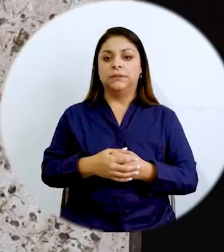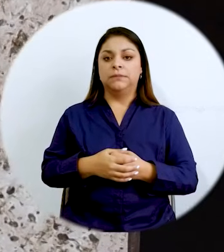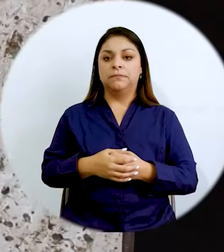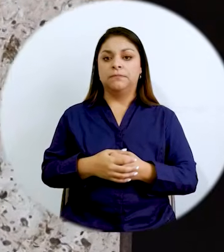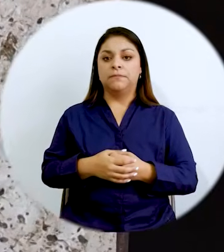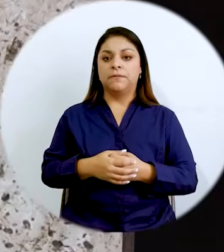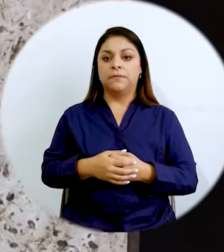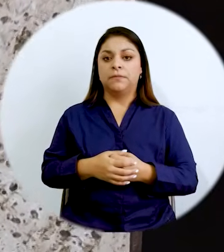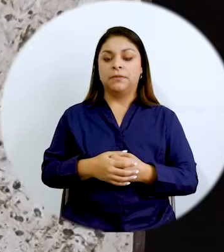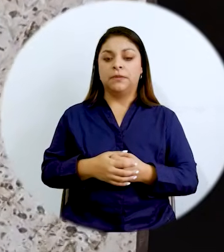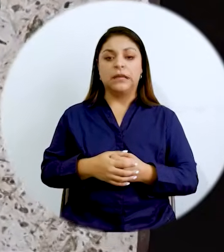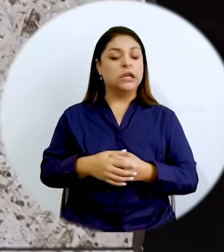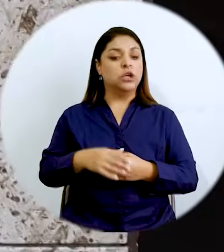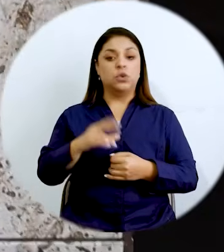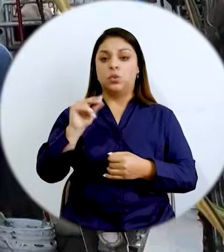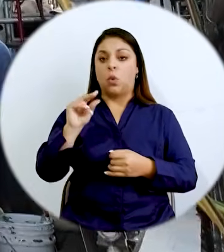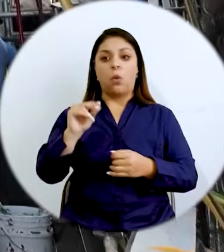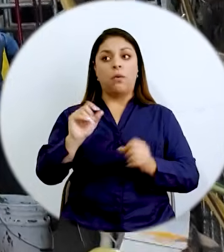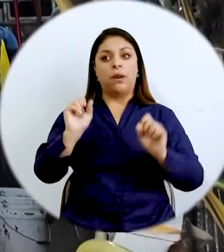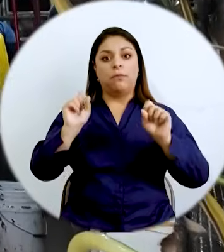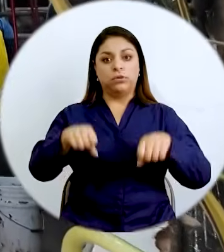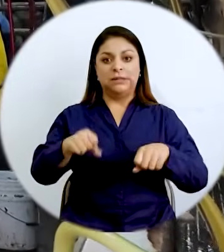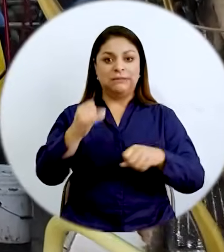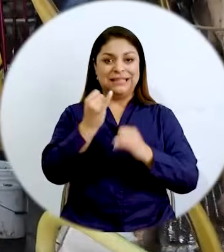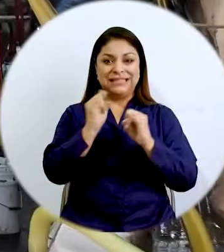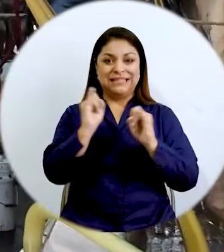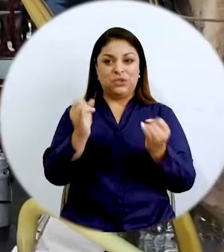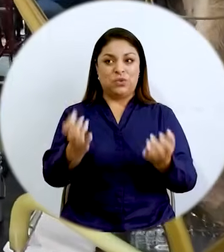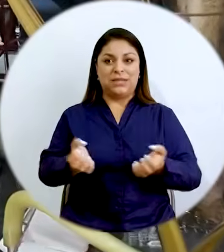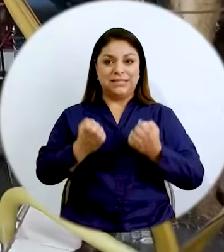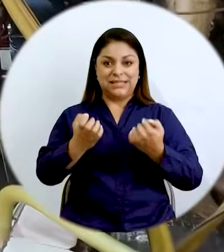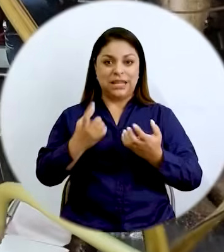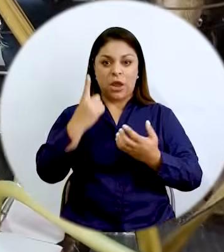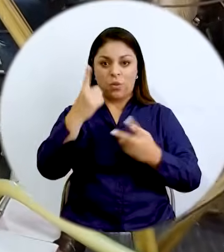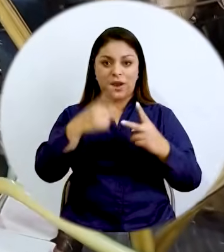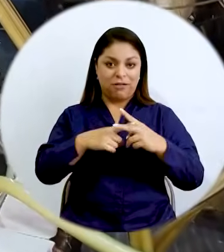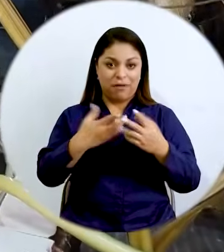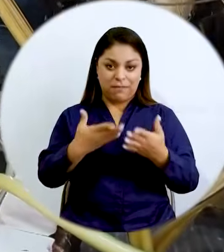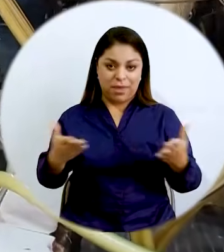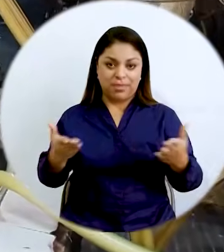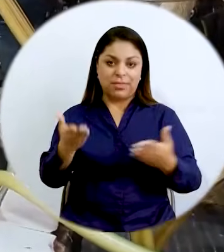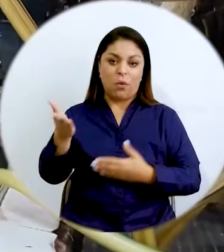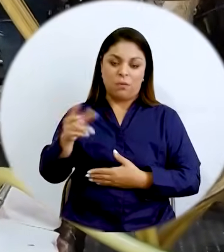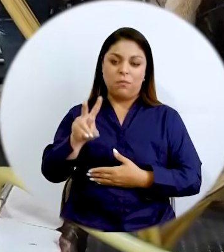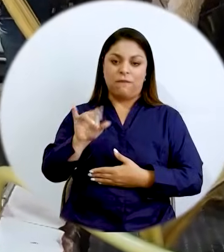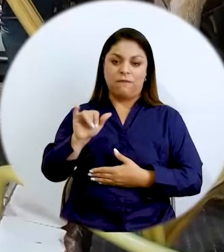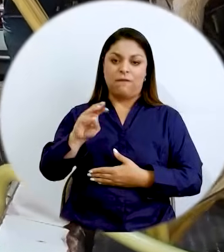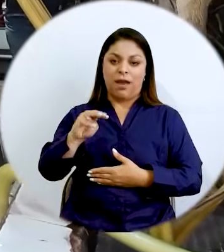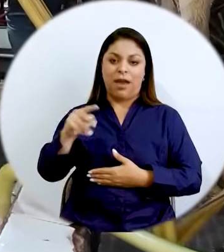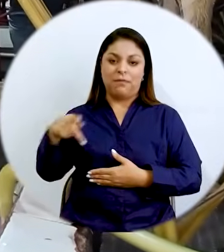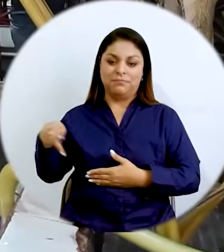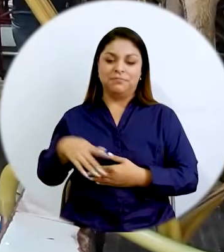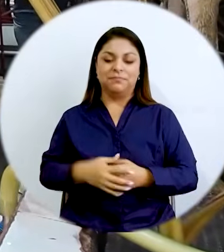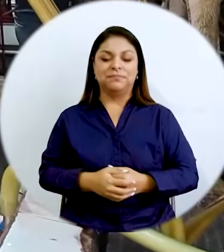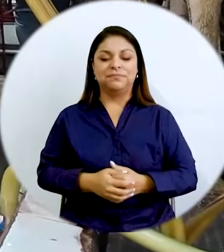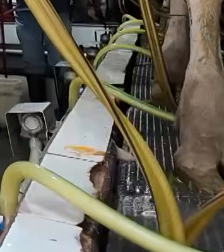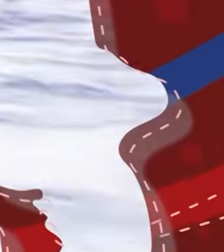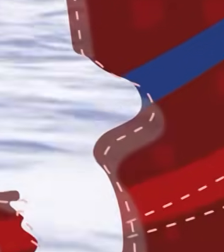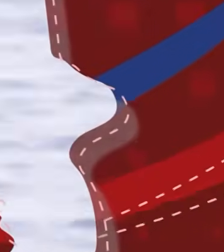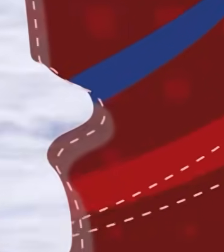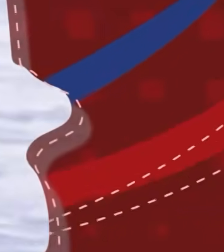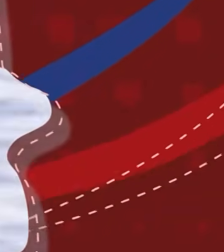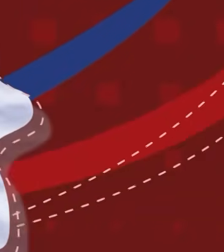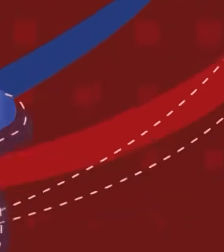mal. No sería posible si no existiera una herramienta como VAN.